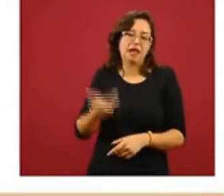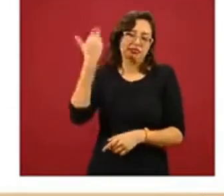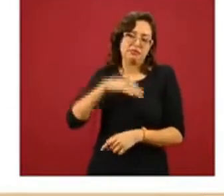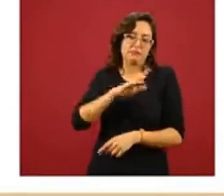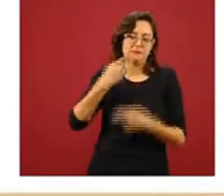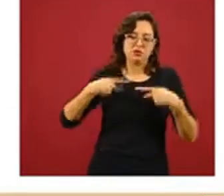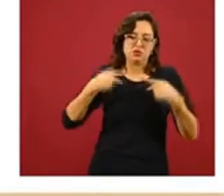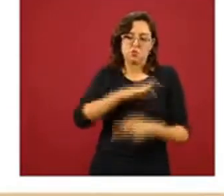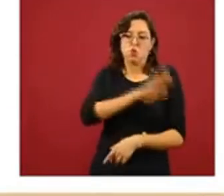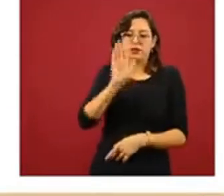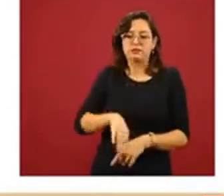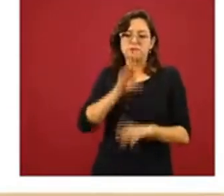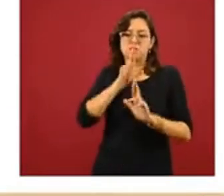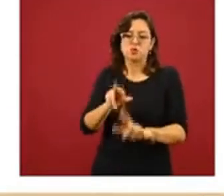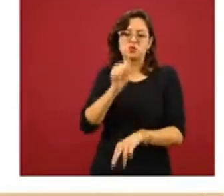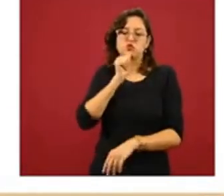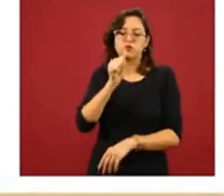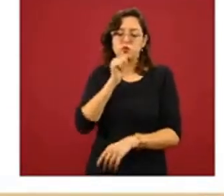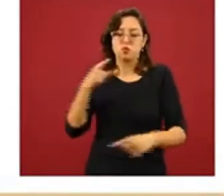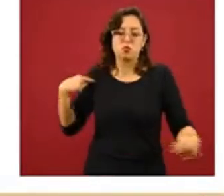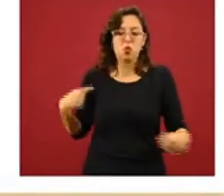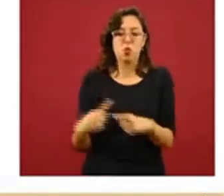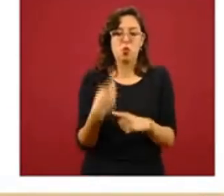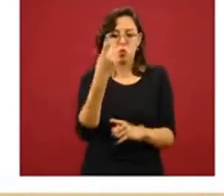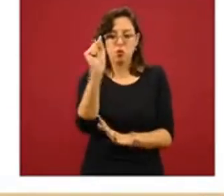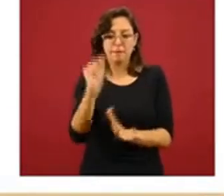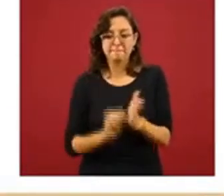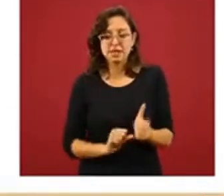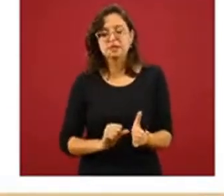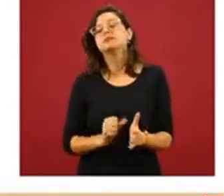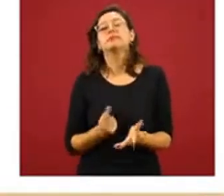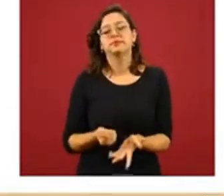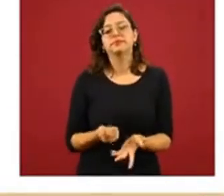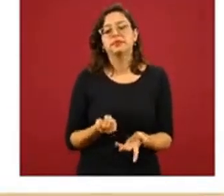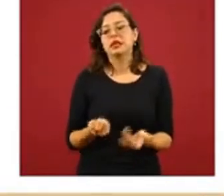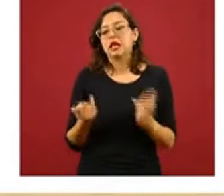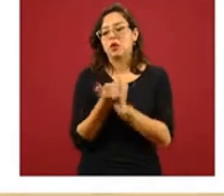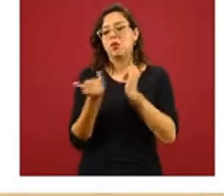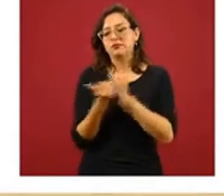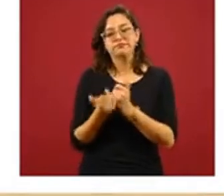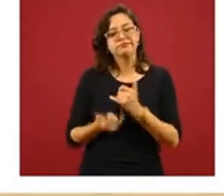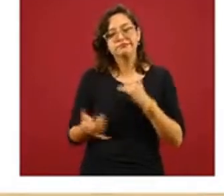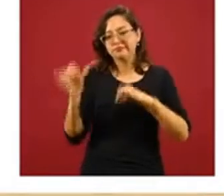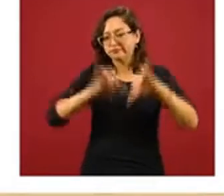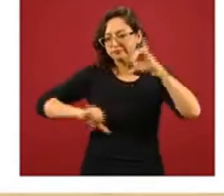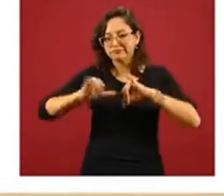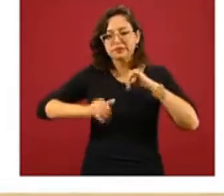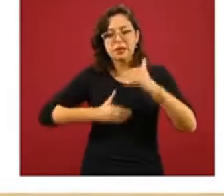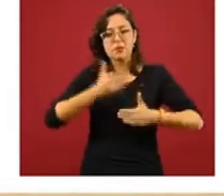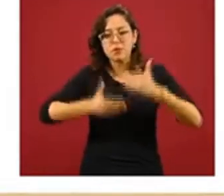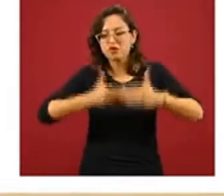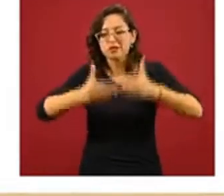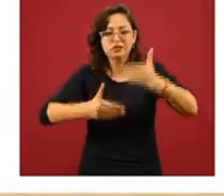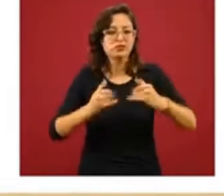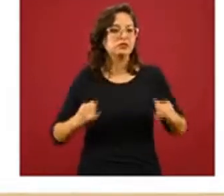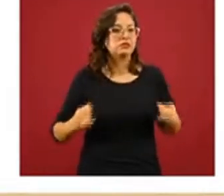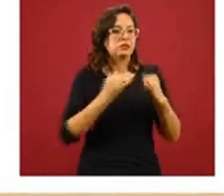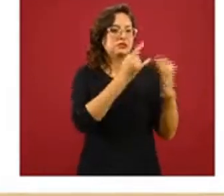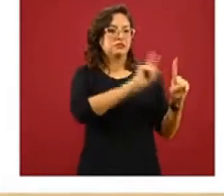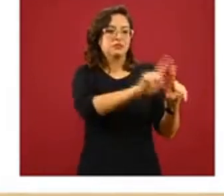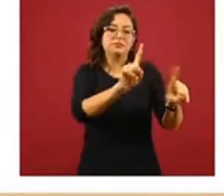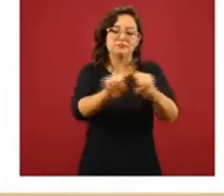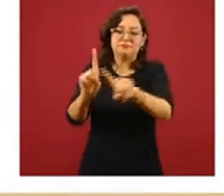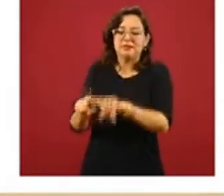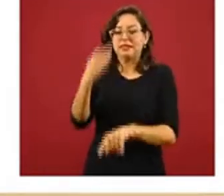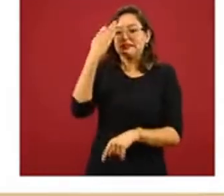prácticamente en el último mes de que ocurrieron. Esto se da también en función de los procesos que se llevan a cabo en las diferentes instituciones de